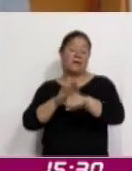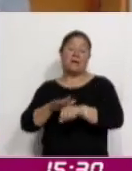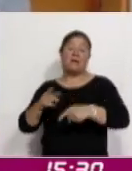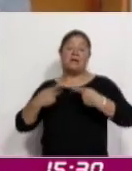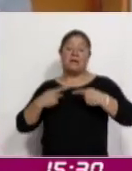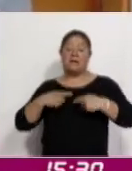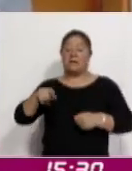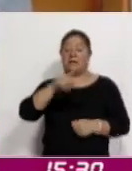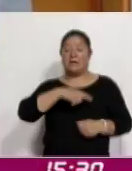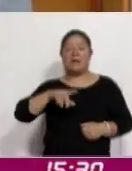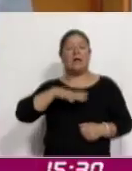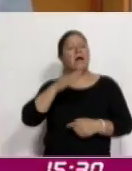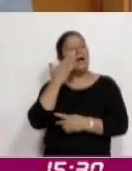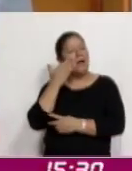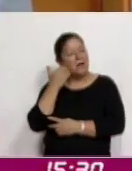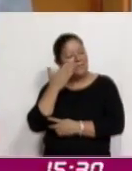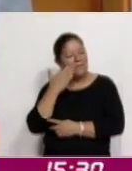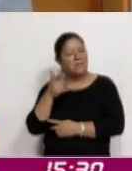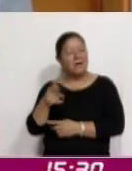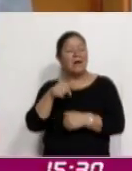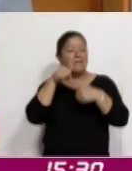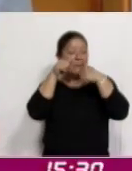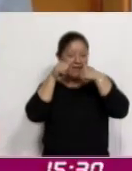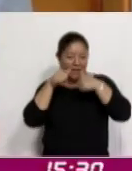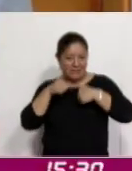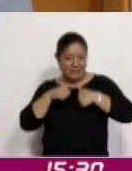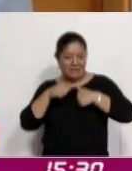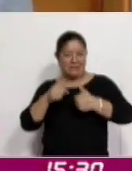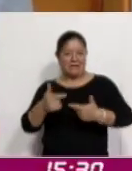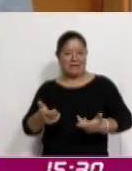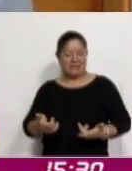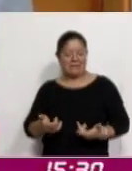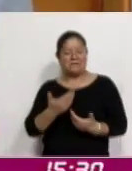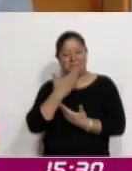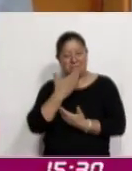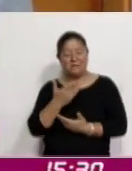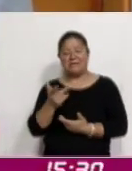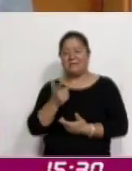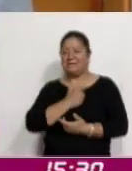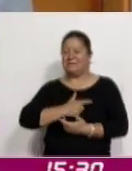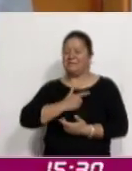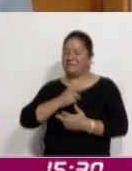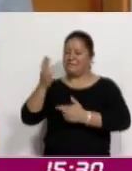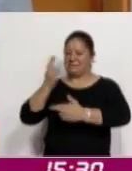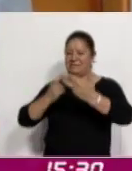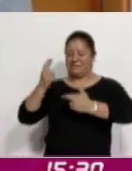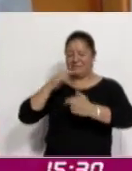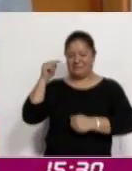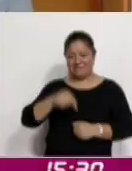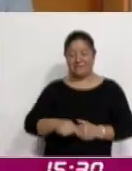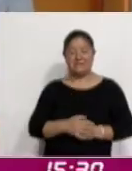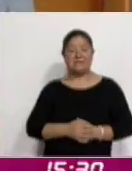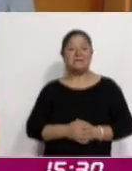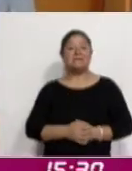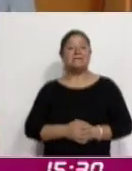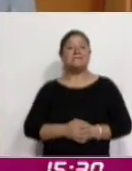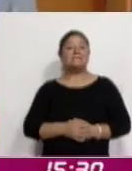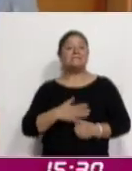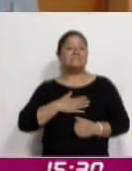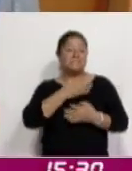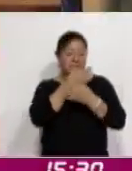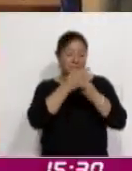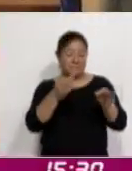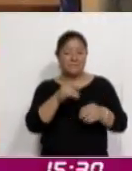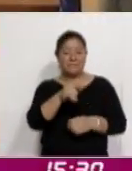gente es amable, es atenta, y bueno, pues tienen muchas ganas de regresar nuevamente. Sobre todo destacar que